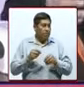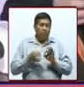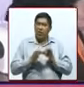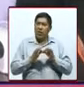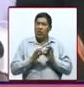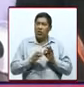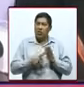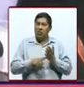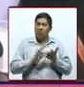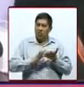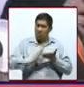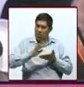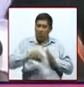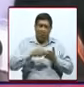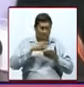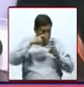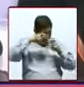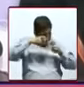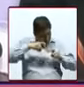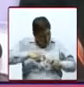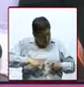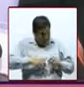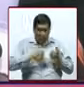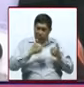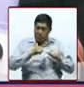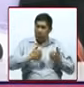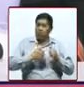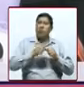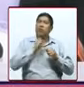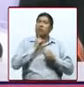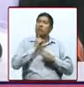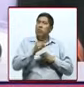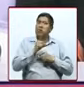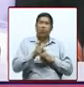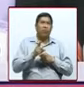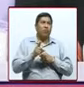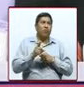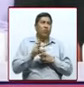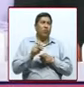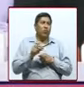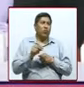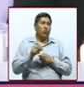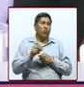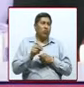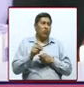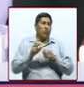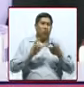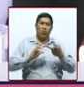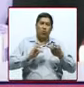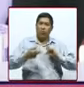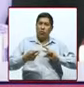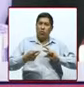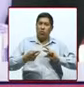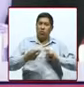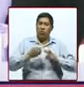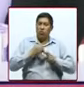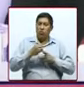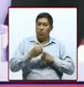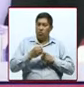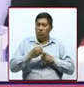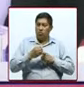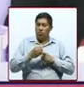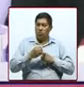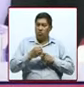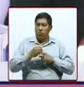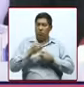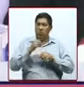sanear el padrón electoral, hacer la auditoría, todo lo que se tiene que hacer para garantizar y sobre todo de que no exista suplantación y sobre todo fraude en